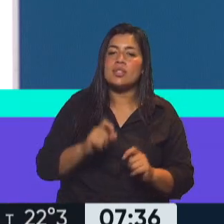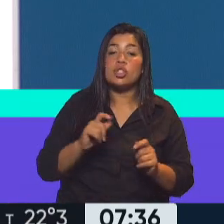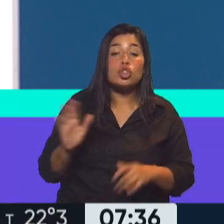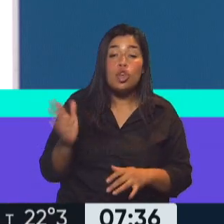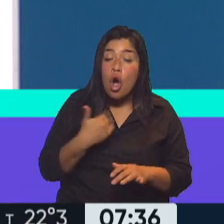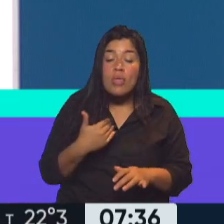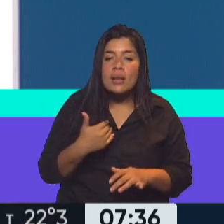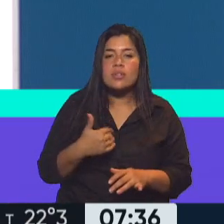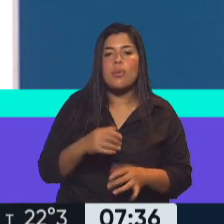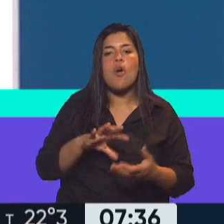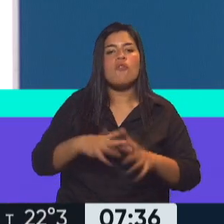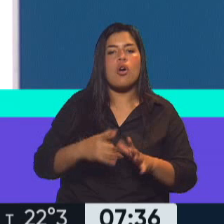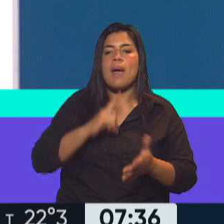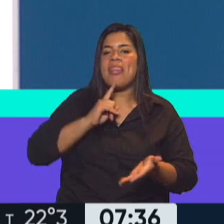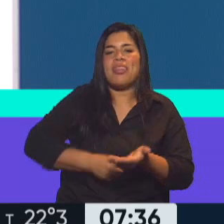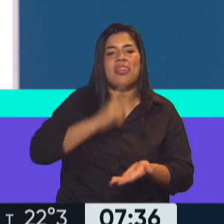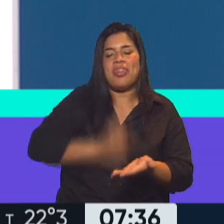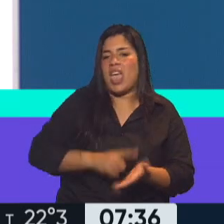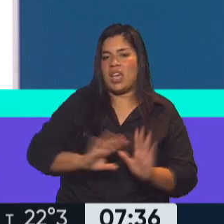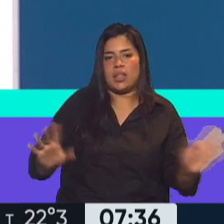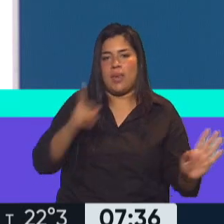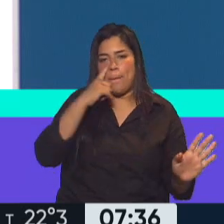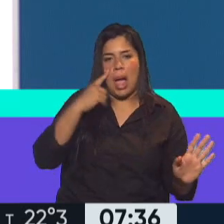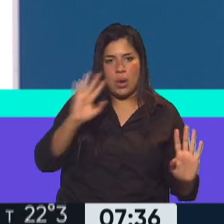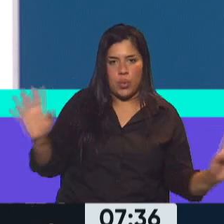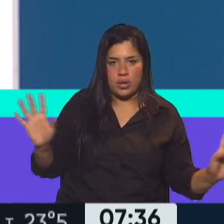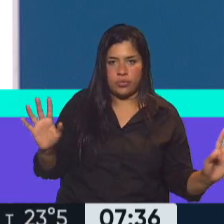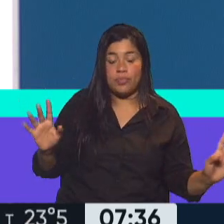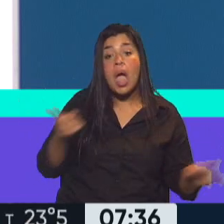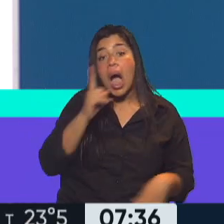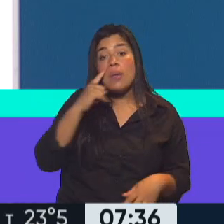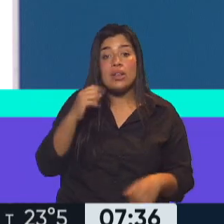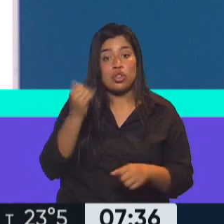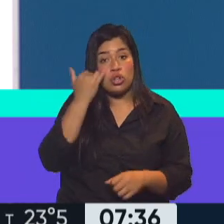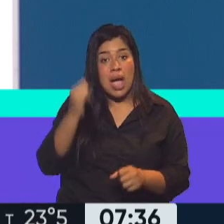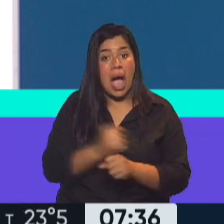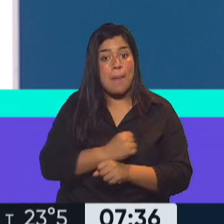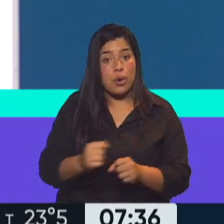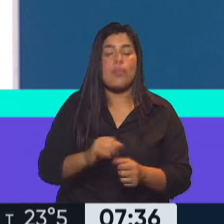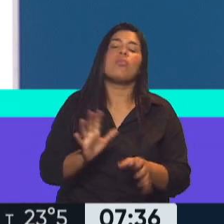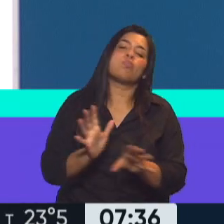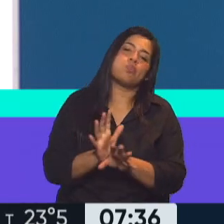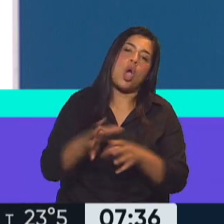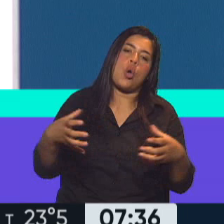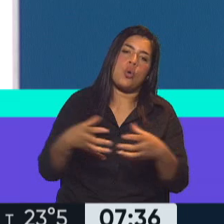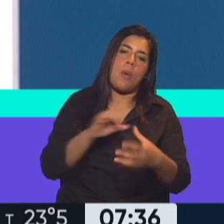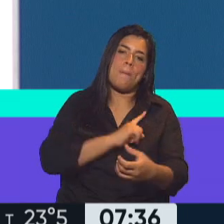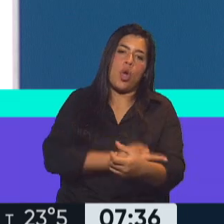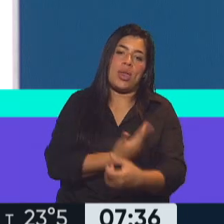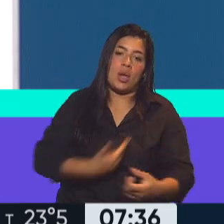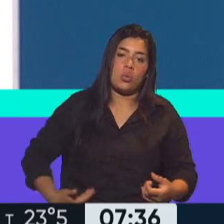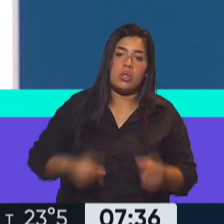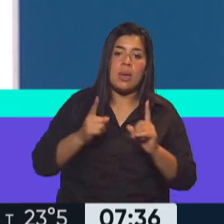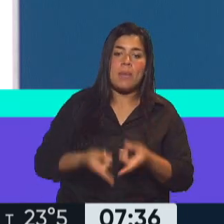Esa palabra usa el boletín oficial, aprobada por el presidente Alberto Fernández, o sea, el Poder Ejecutivo, su jefe de gabinete,